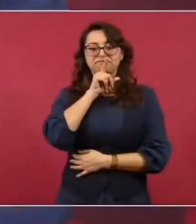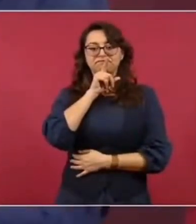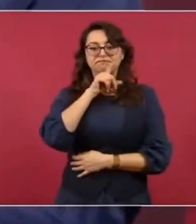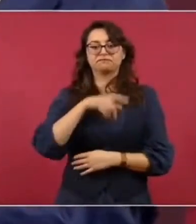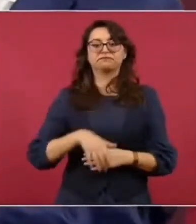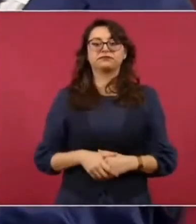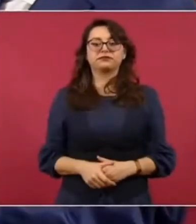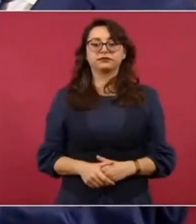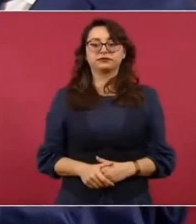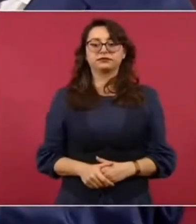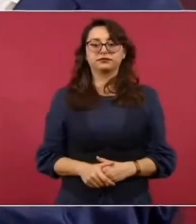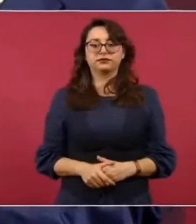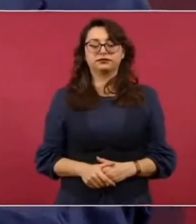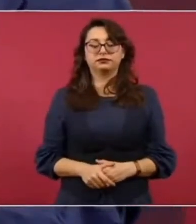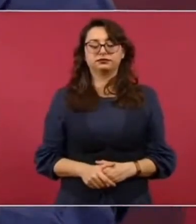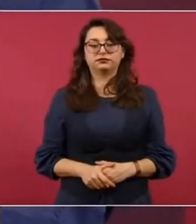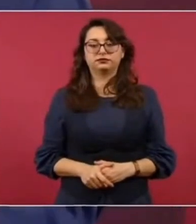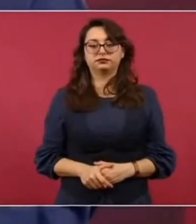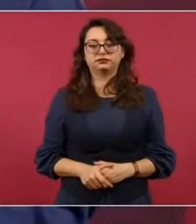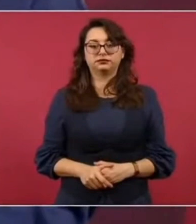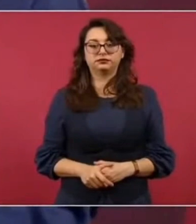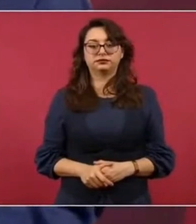a